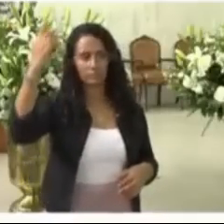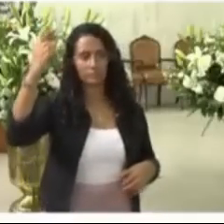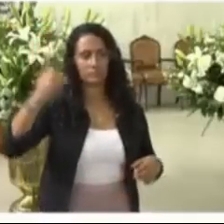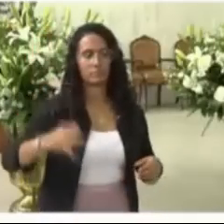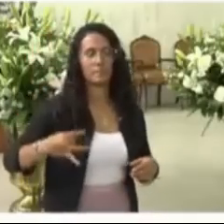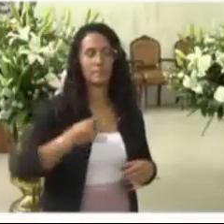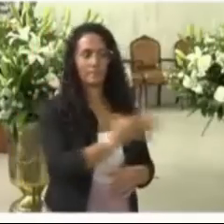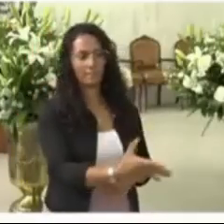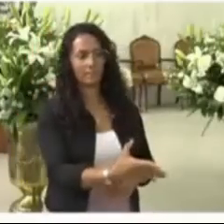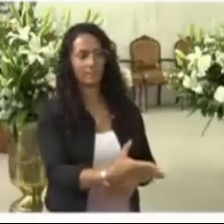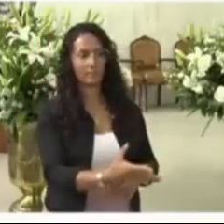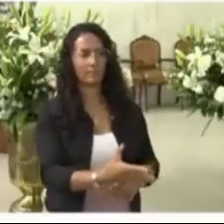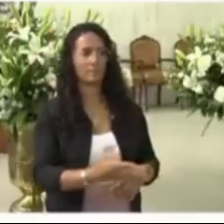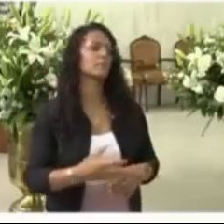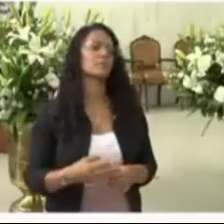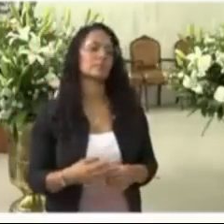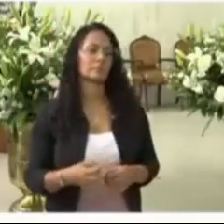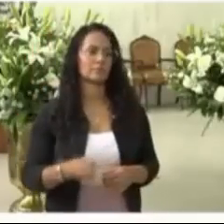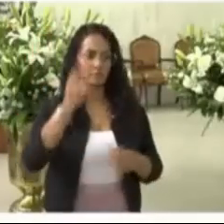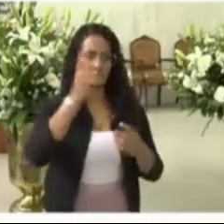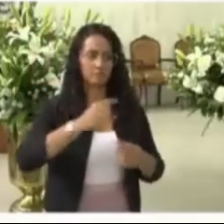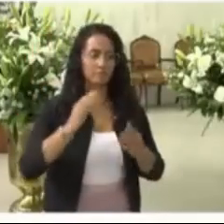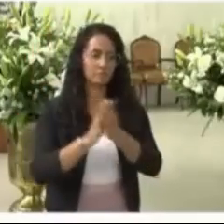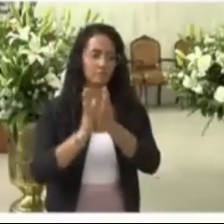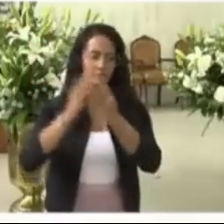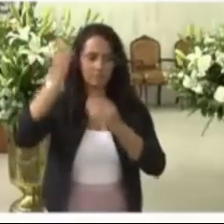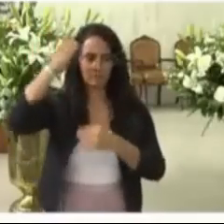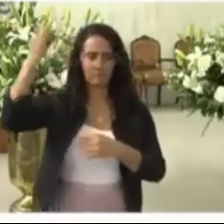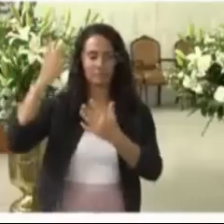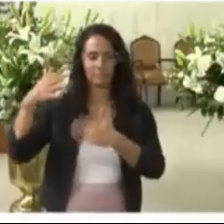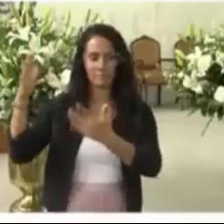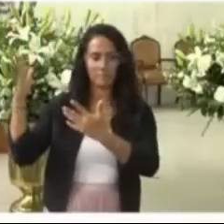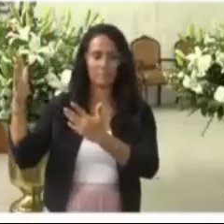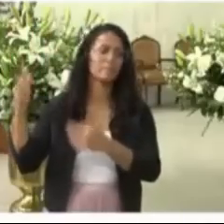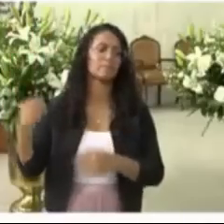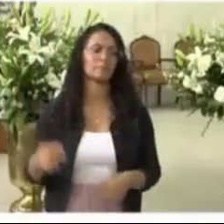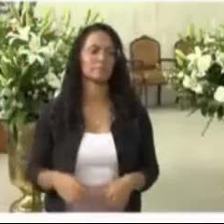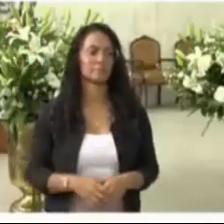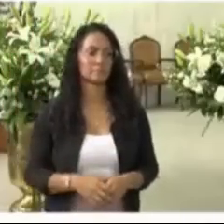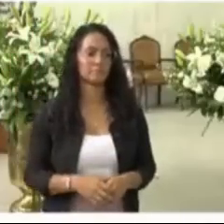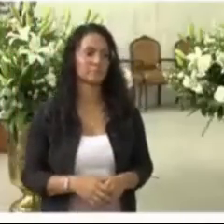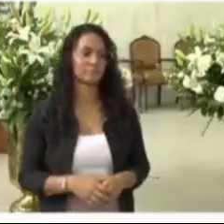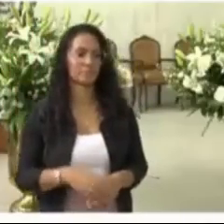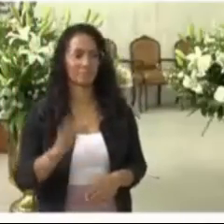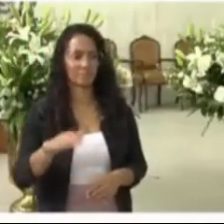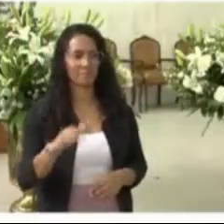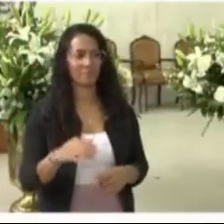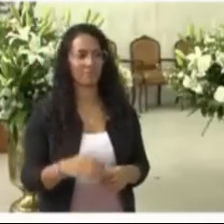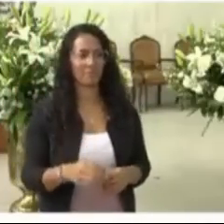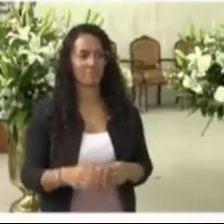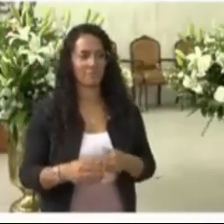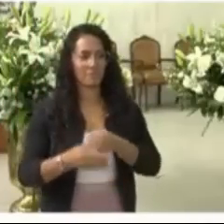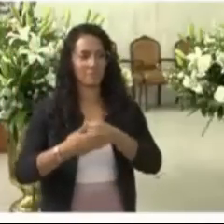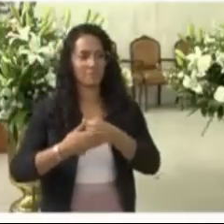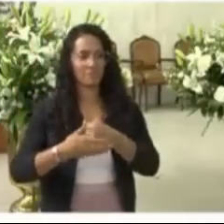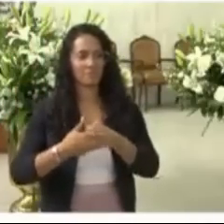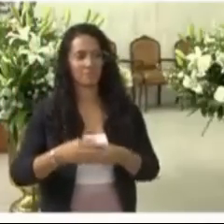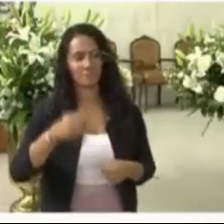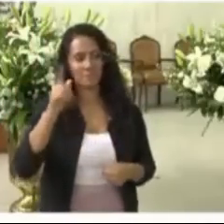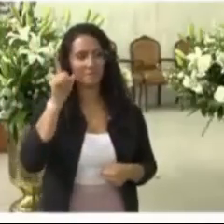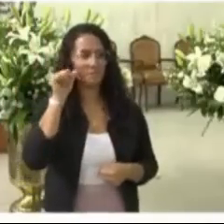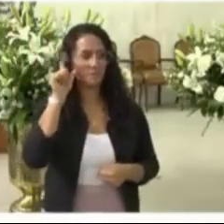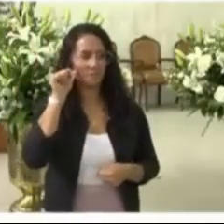Dios. A su nombre. Mañana descenderéis contra ellos. He aquí que ellos